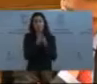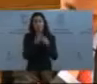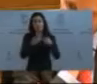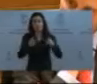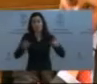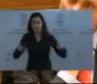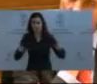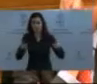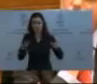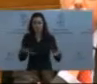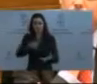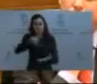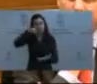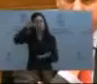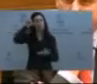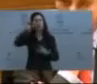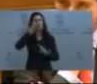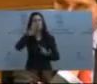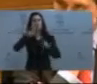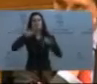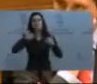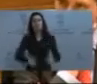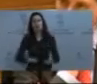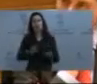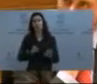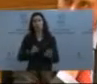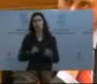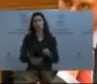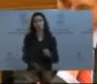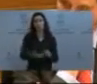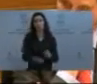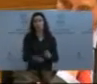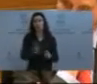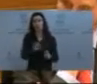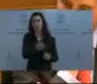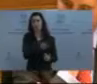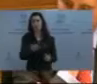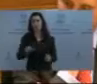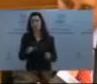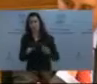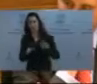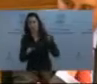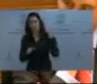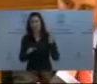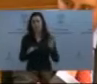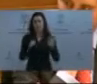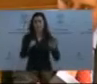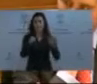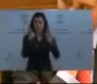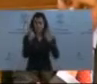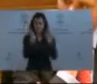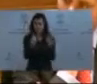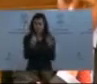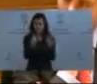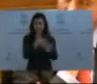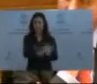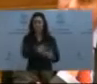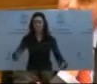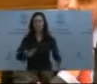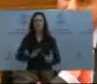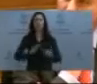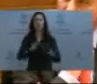riesgo la imagen, la reputación, la credibilidad del organismo autónomo. A los 6 millones que el Principado tiene que devolver a